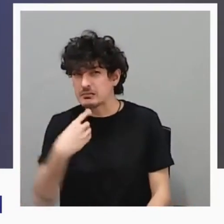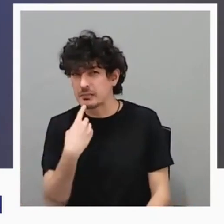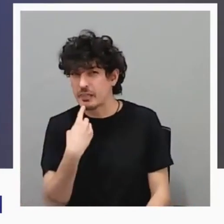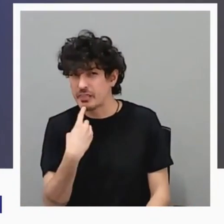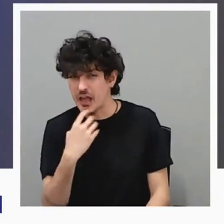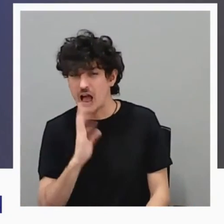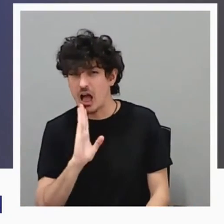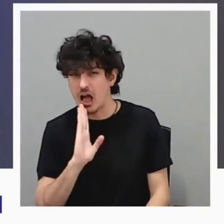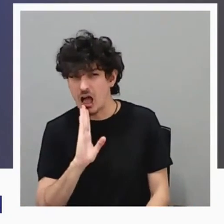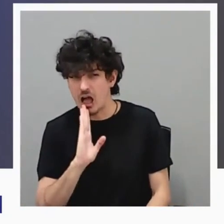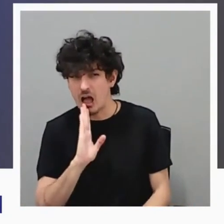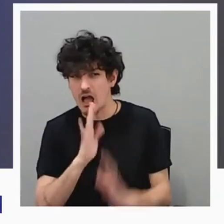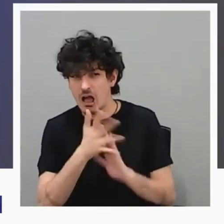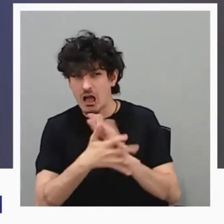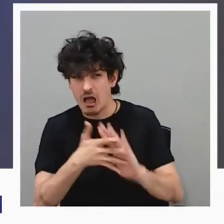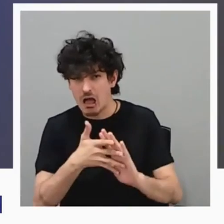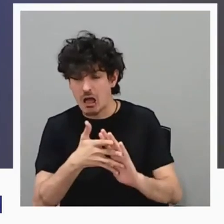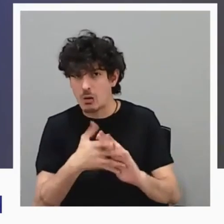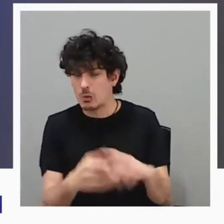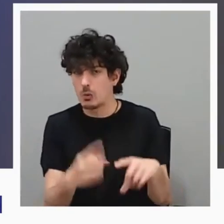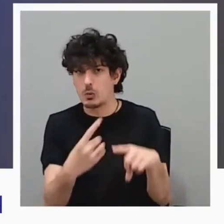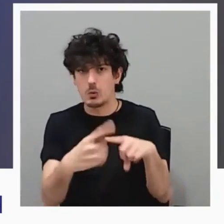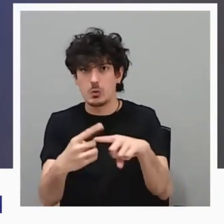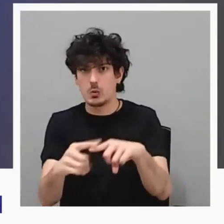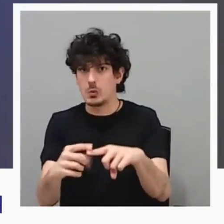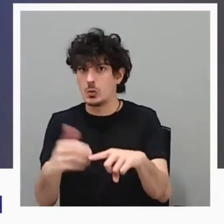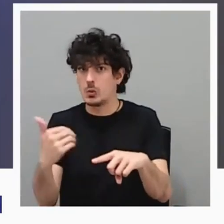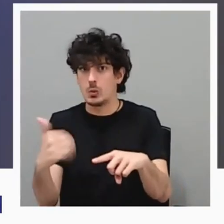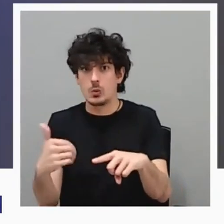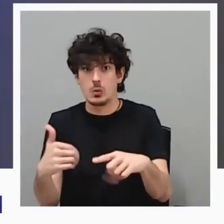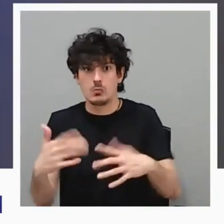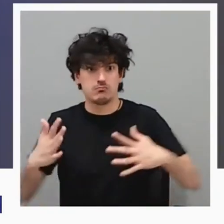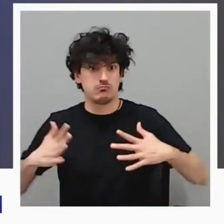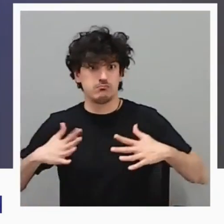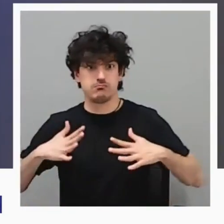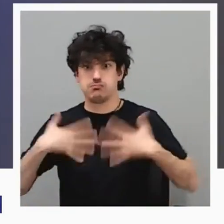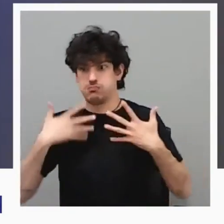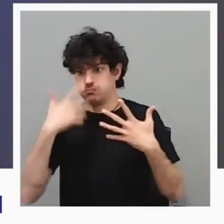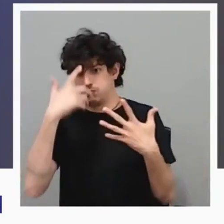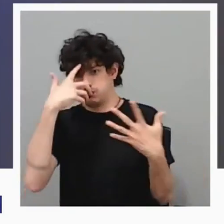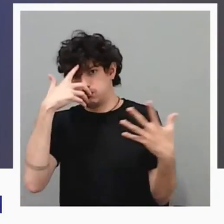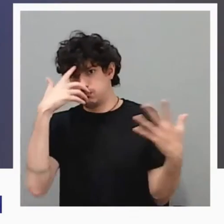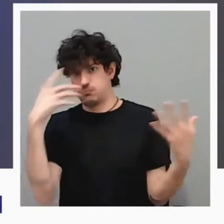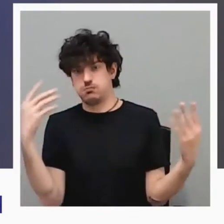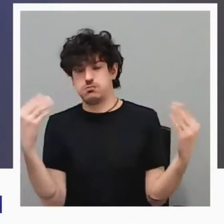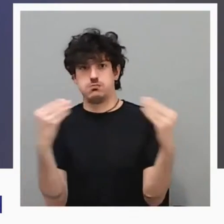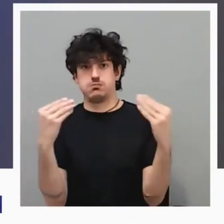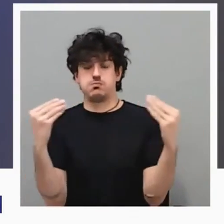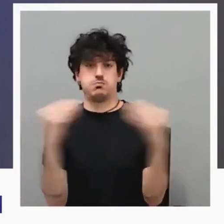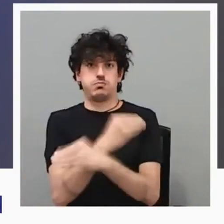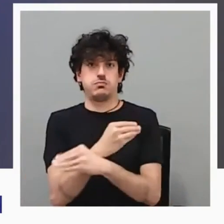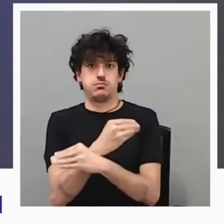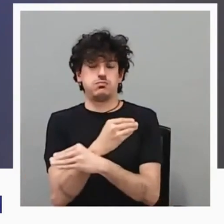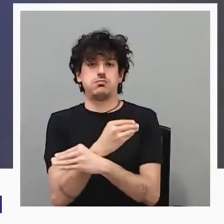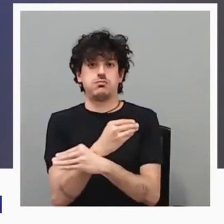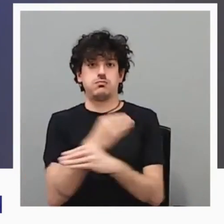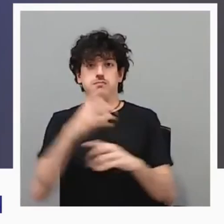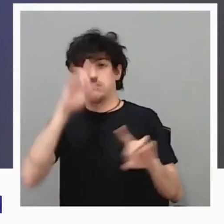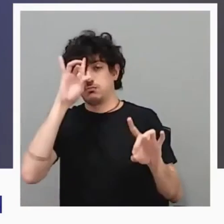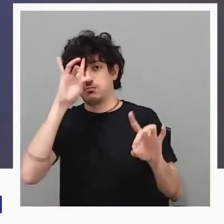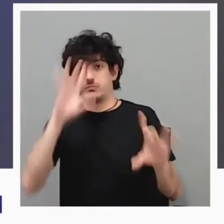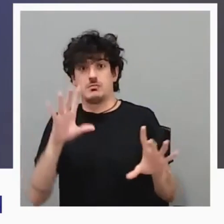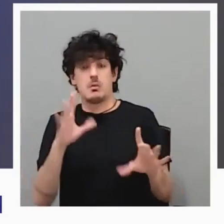de elementos terroríficamente disruptivos de golpe, que lo que hace es que pues, a muchas personas que estaban pues,